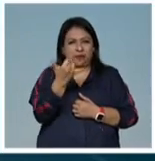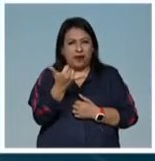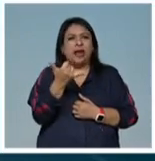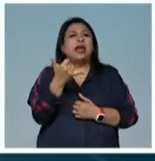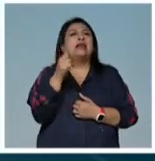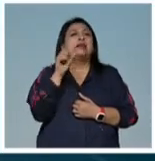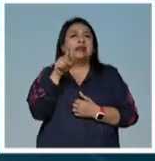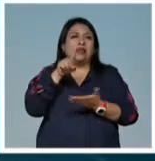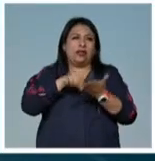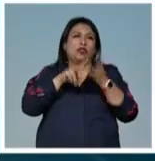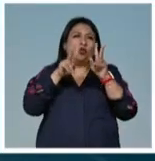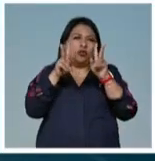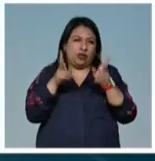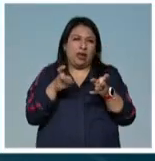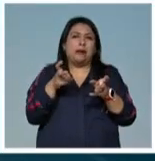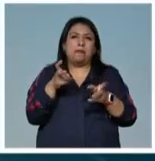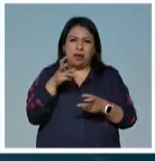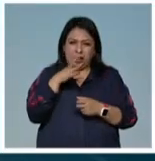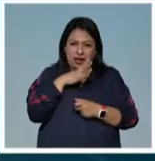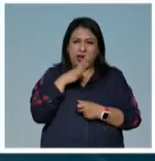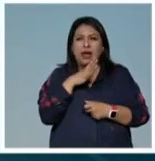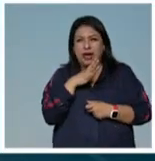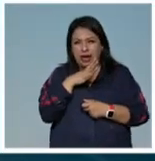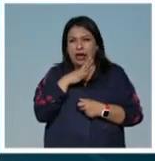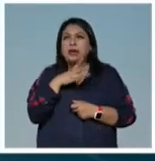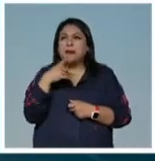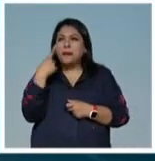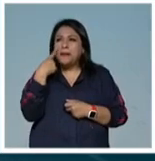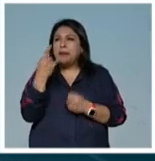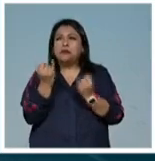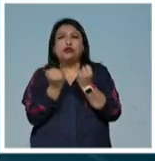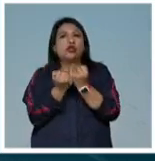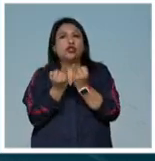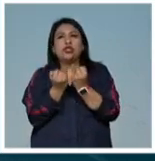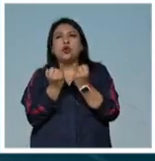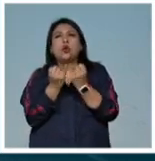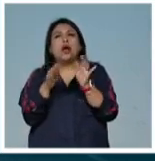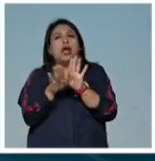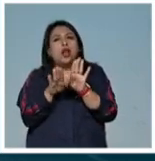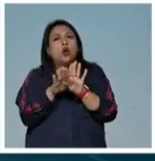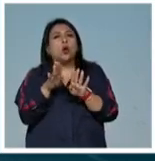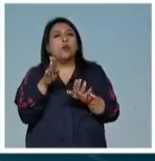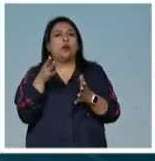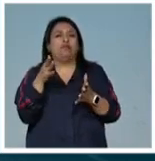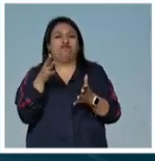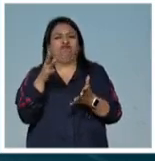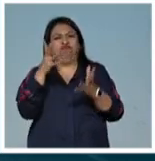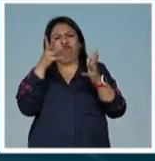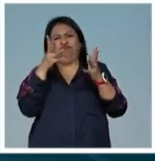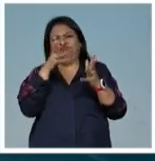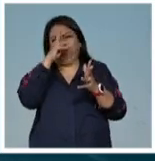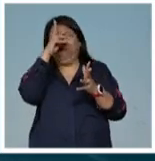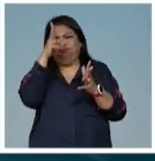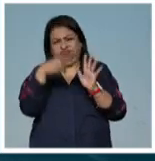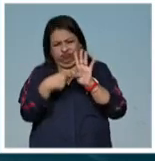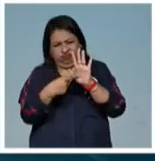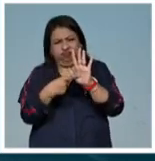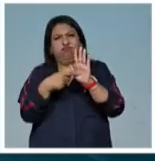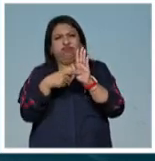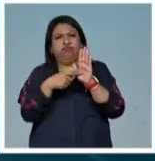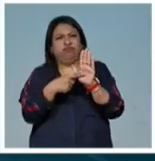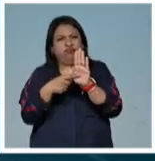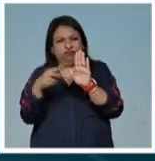que él aborda este tipo de temas, porque los ve como una manera de exponer esa violencia, ¿no? Tanto en la política como en la